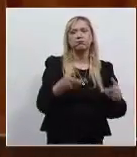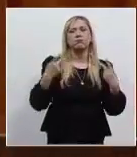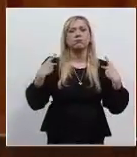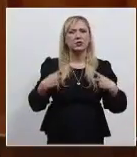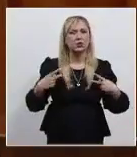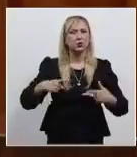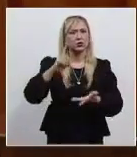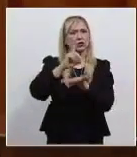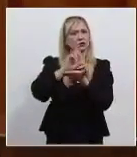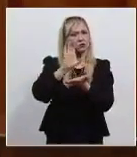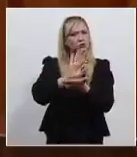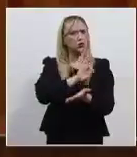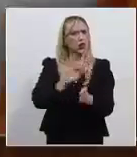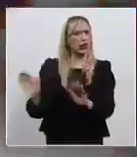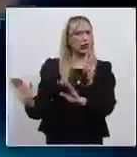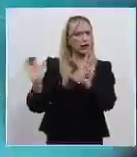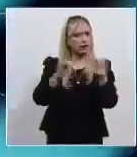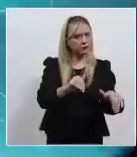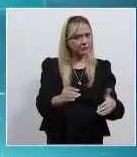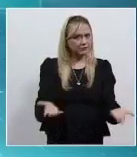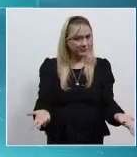personas con discapacidad.